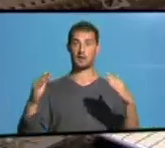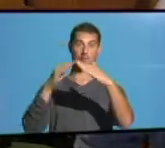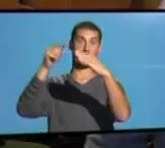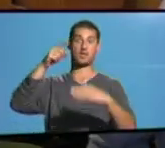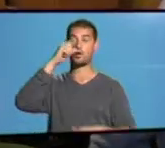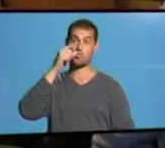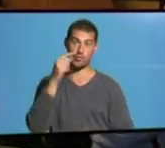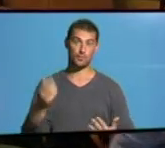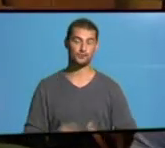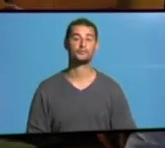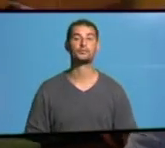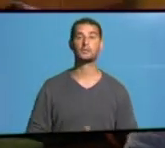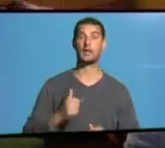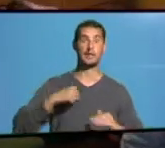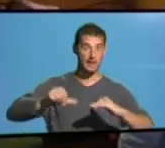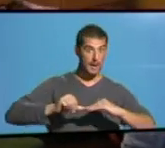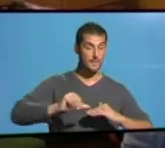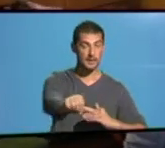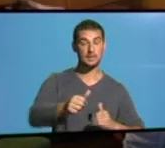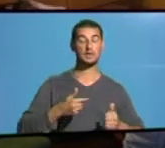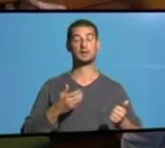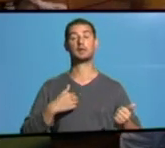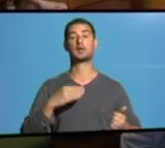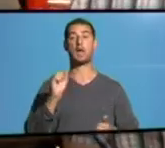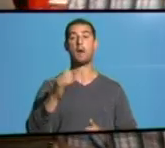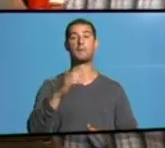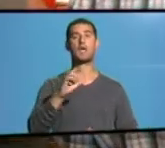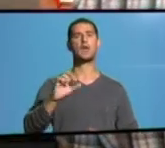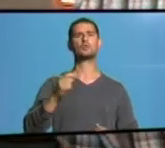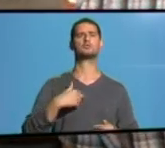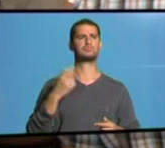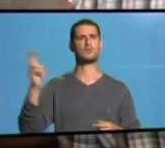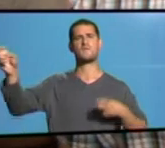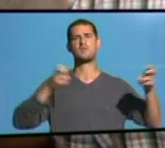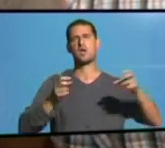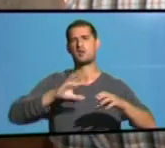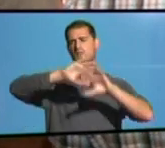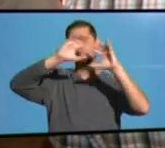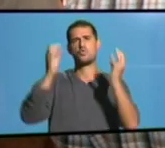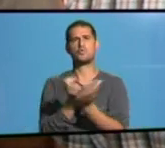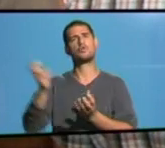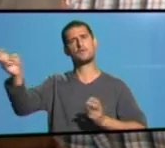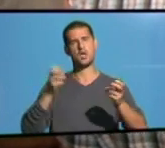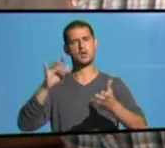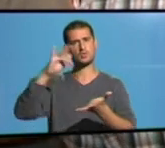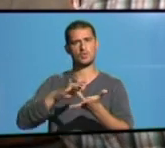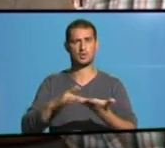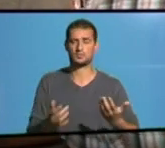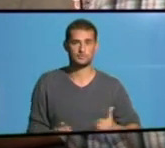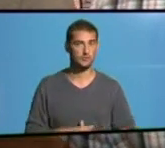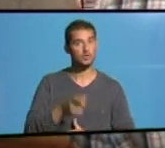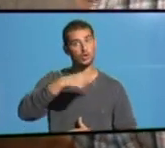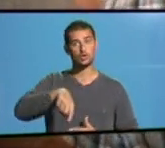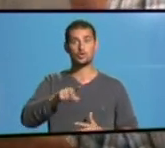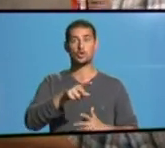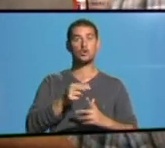lucense. Desde entón, a Abrigueiro, en Friol, achéganse intérpretes de varias partes do mundo. Tratamos por igual a cualquier